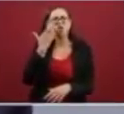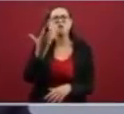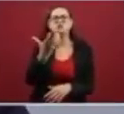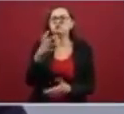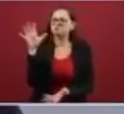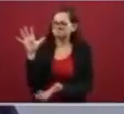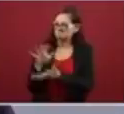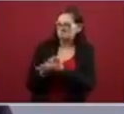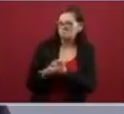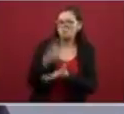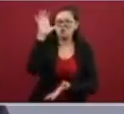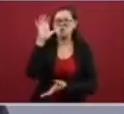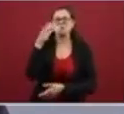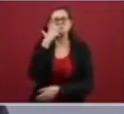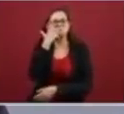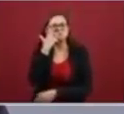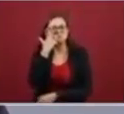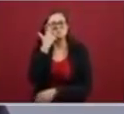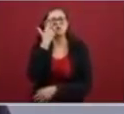mayoritaria.